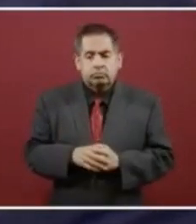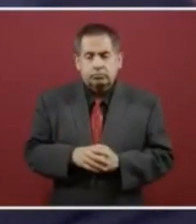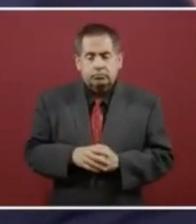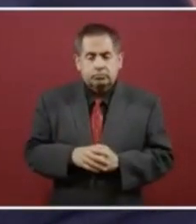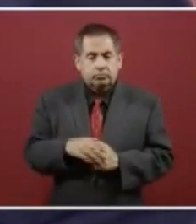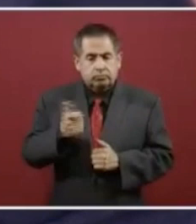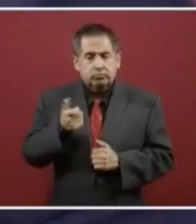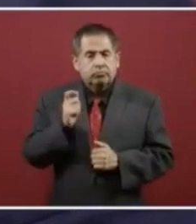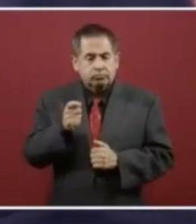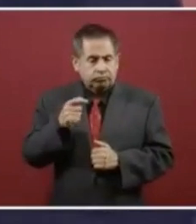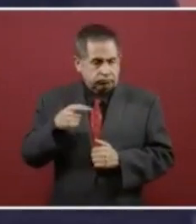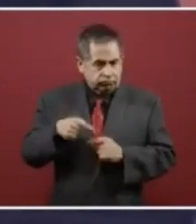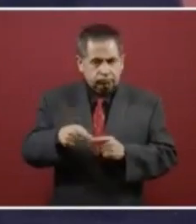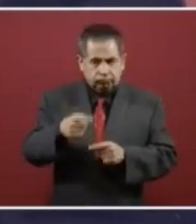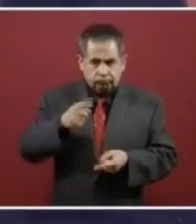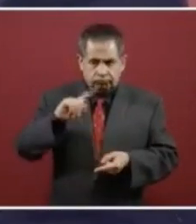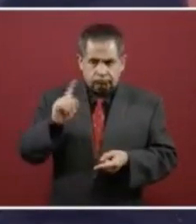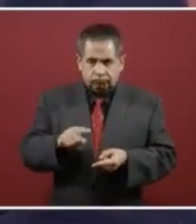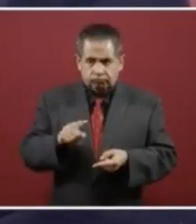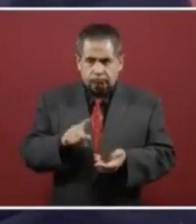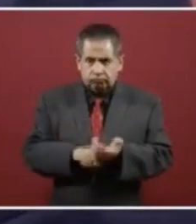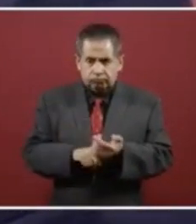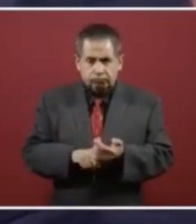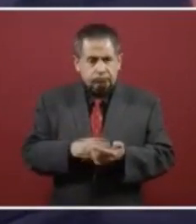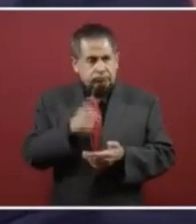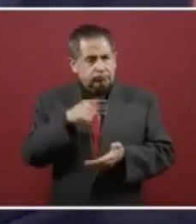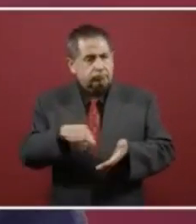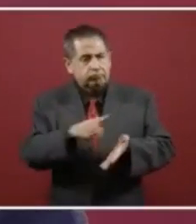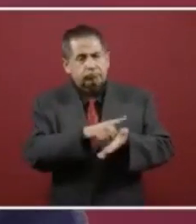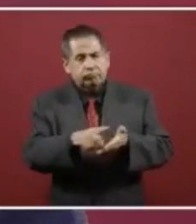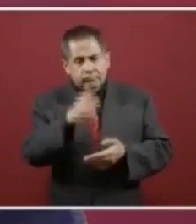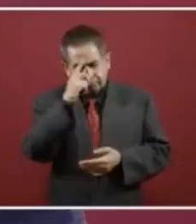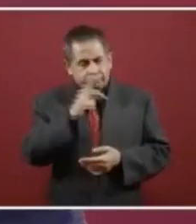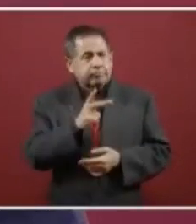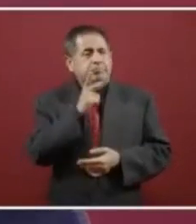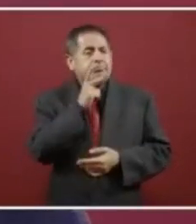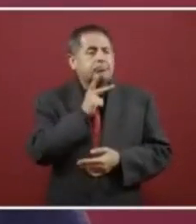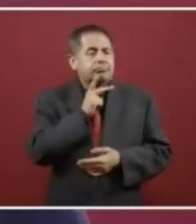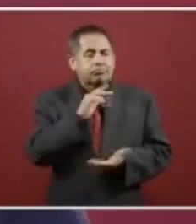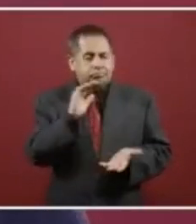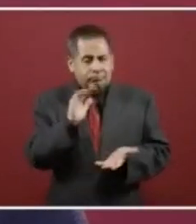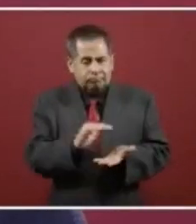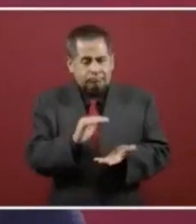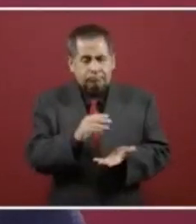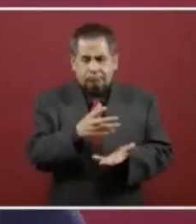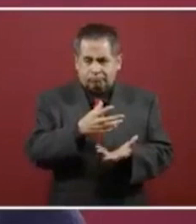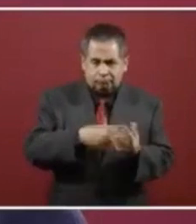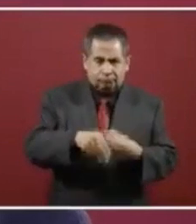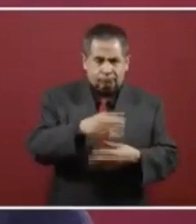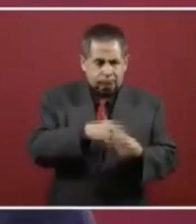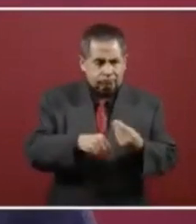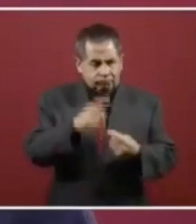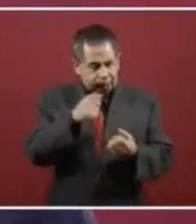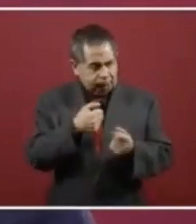reducir los derechos a Pemex para darle más